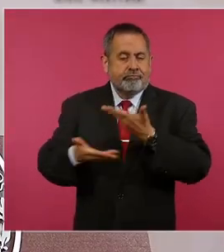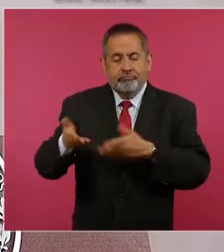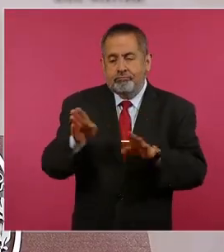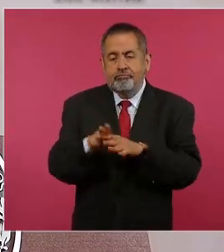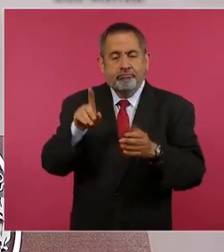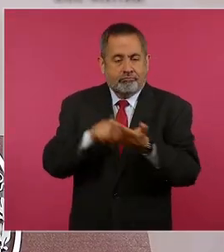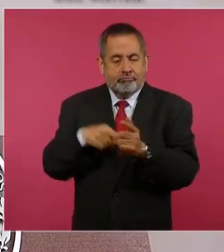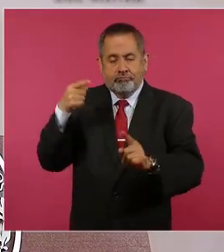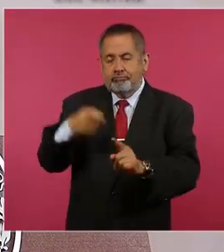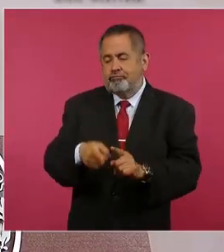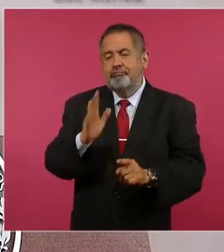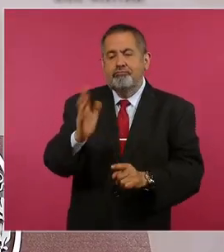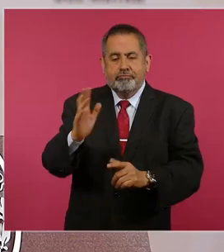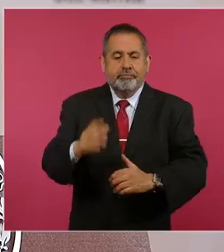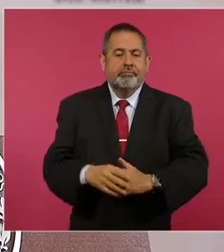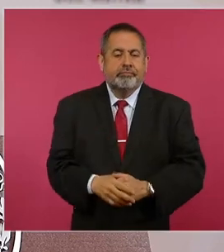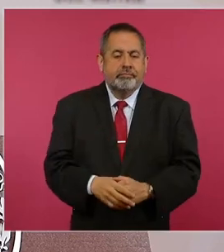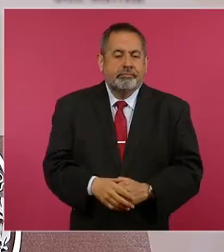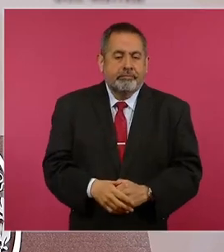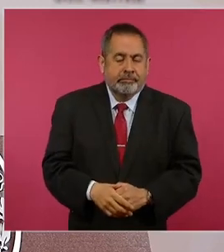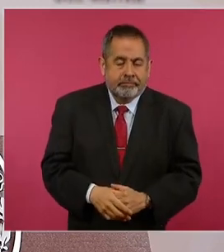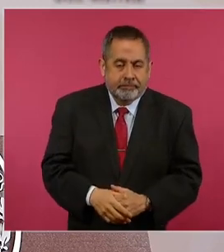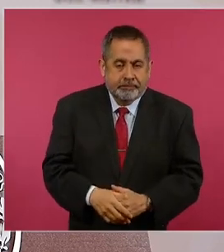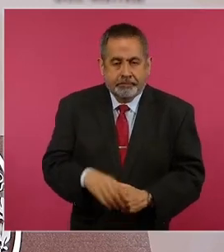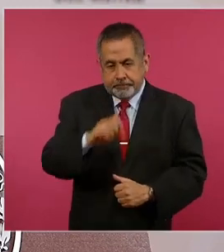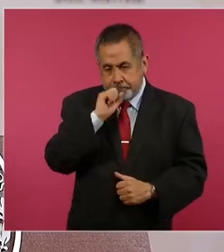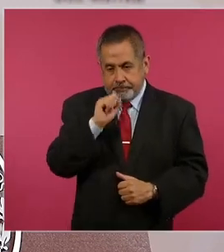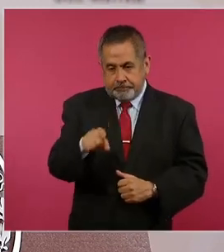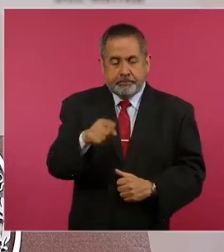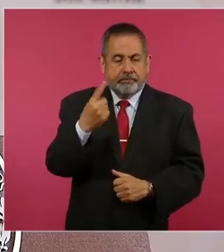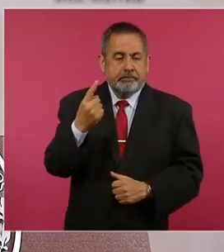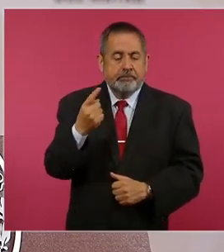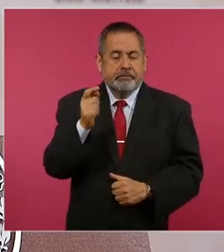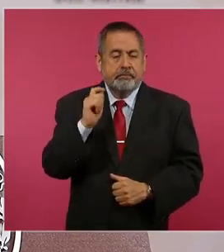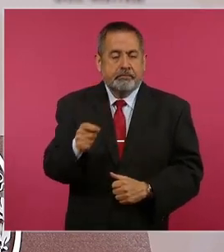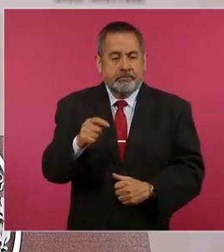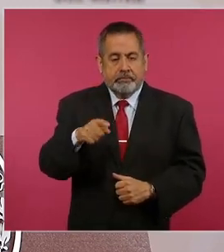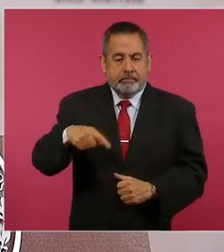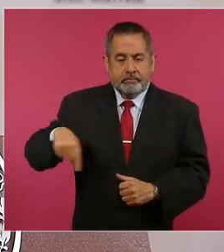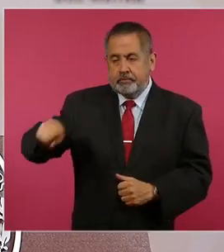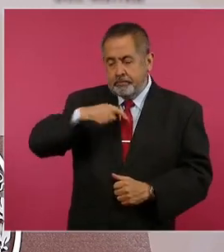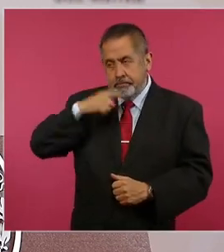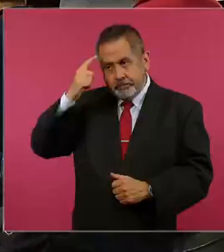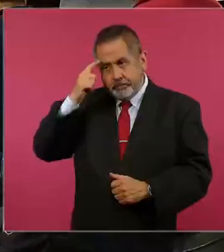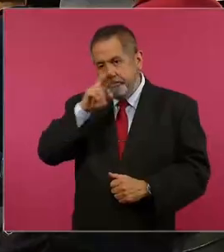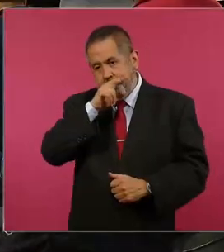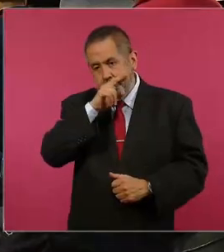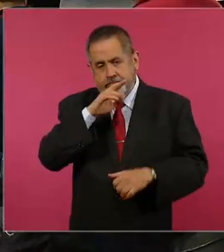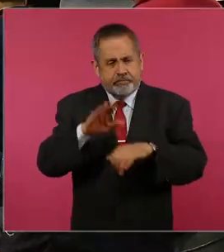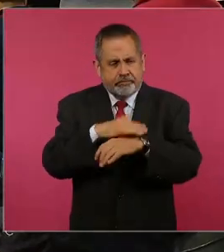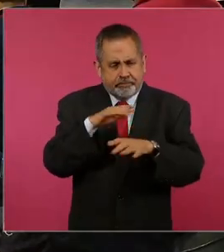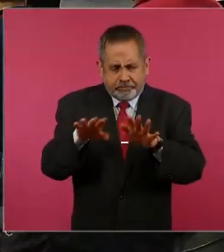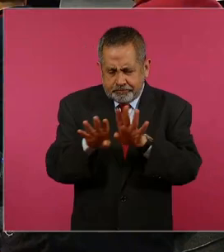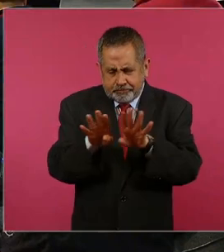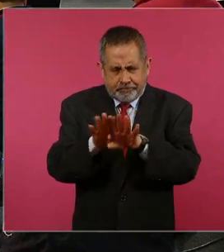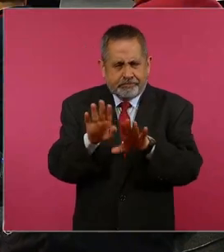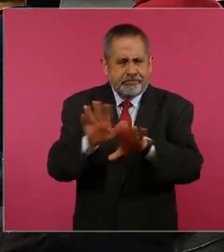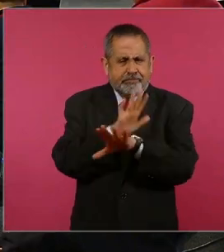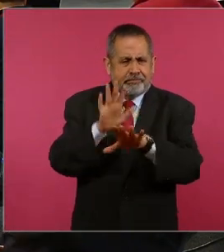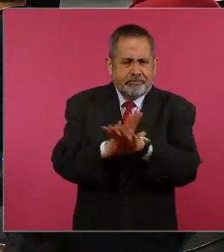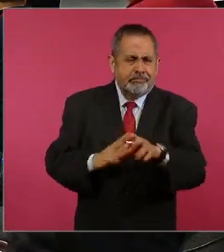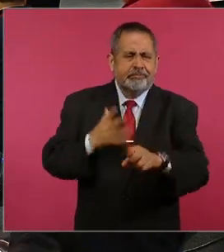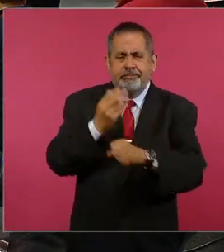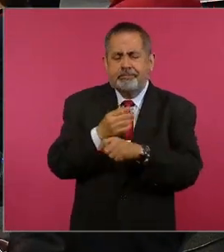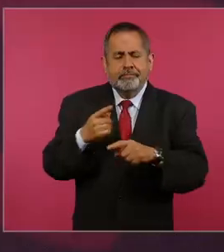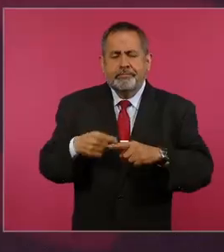como lo he señalado. Y, finalmente, también una preocupación es por qué se modifica o por qué se cambia